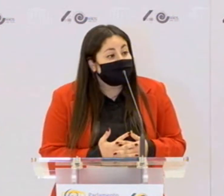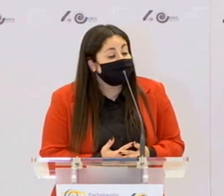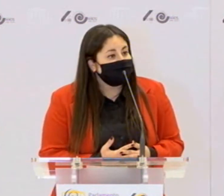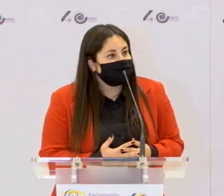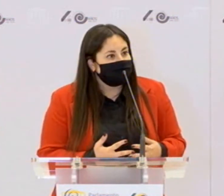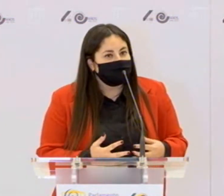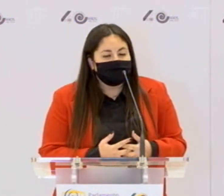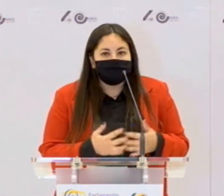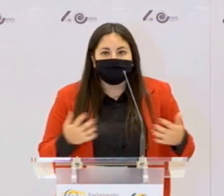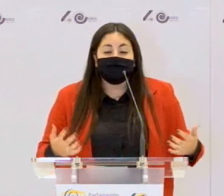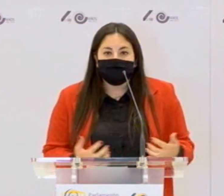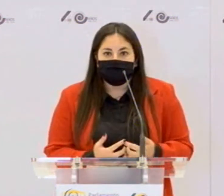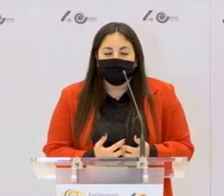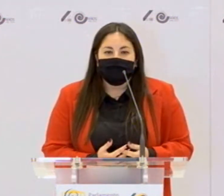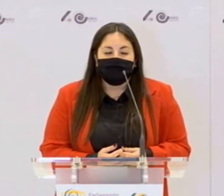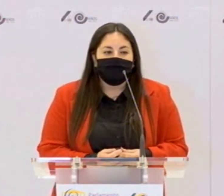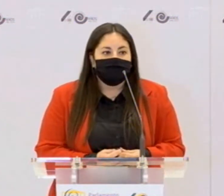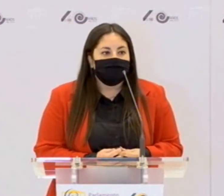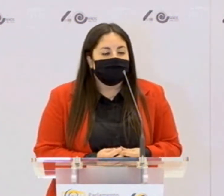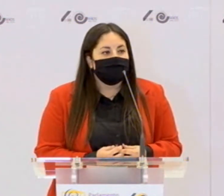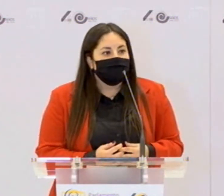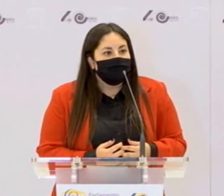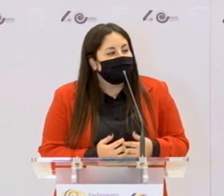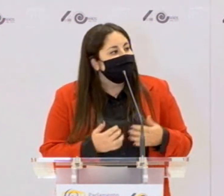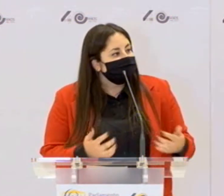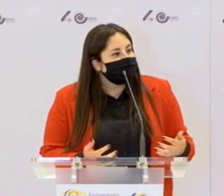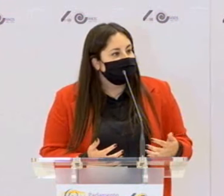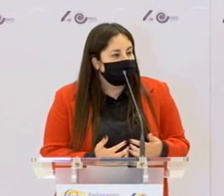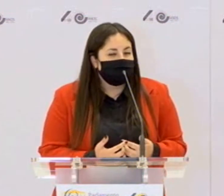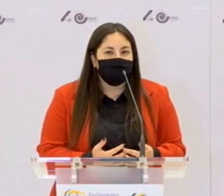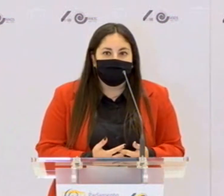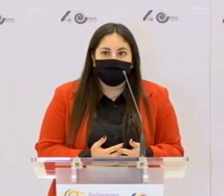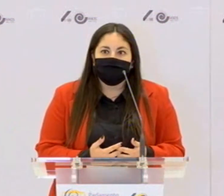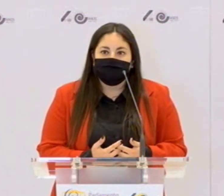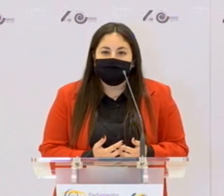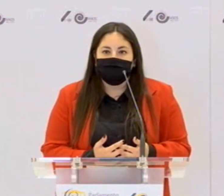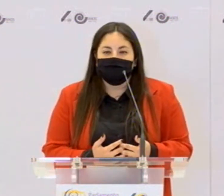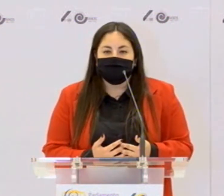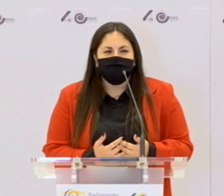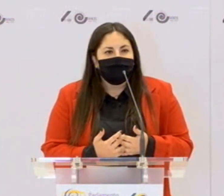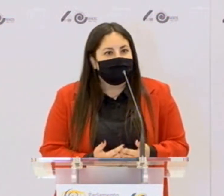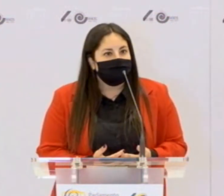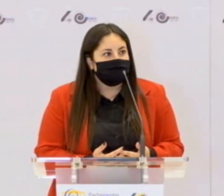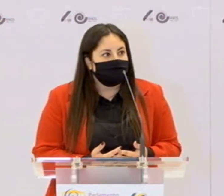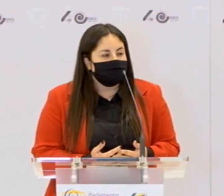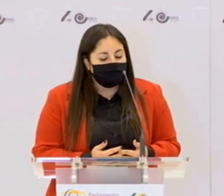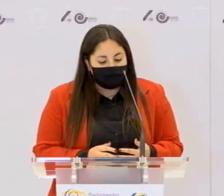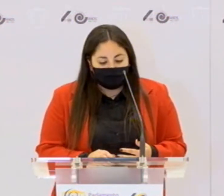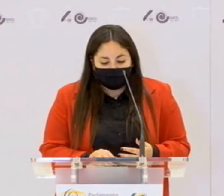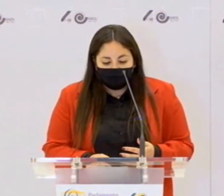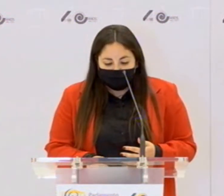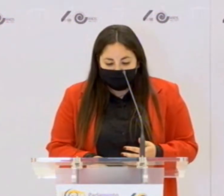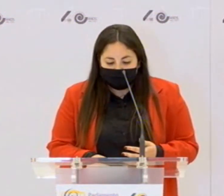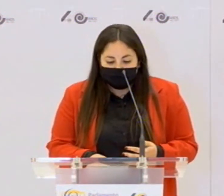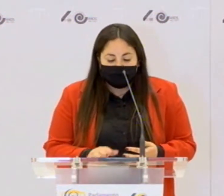esta crítica, que siempre es bienvenida, que ese margen de mejora que tiene todavía el gobierno es bienvenido, pero que